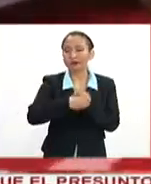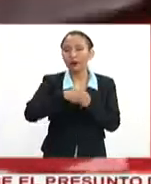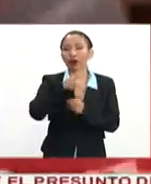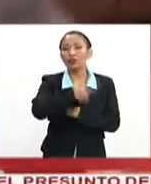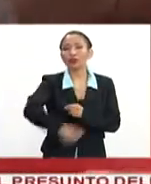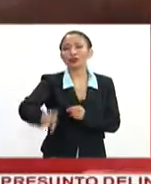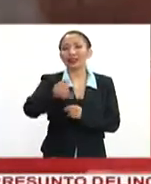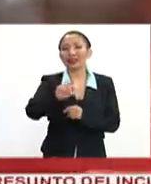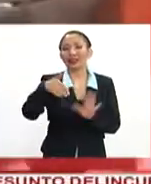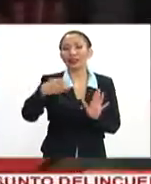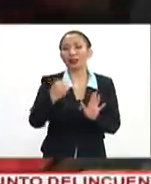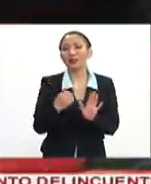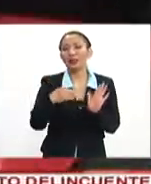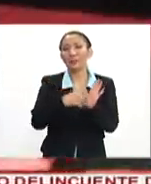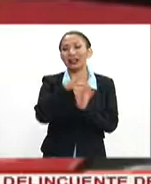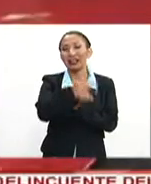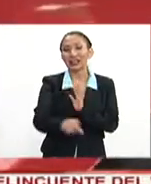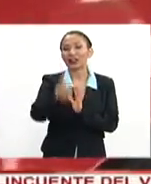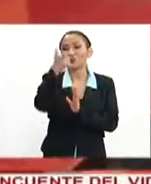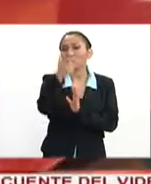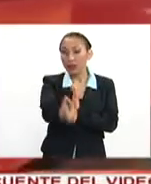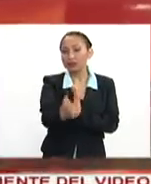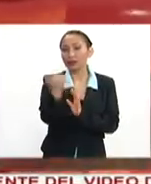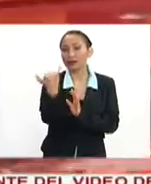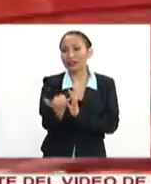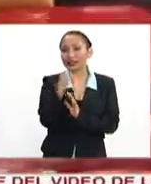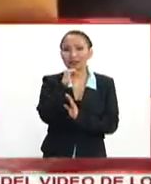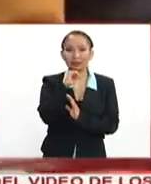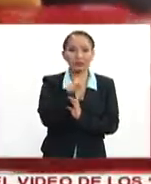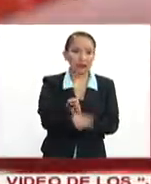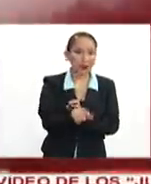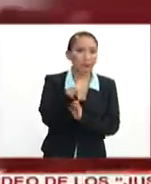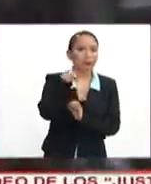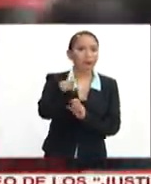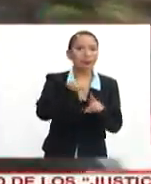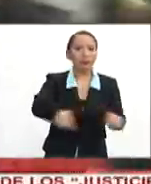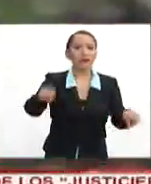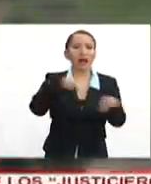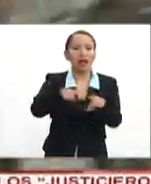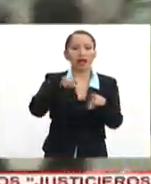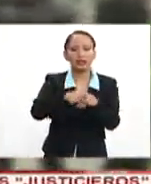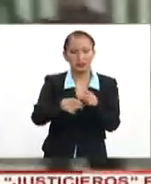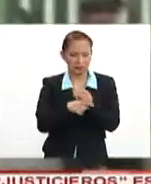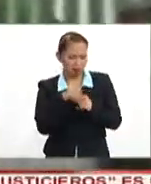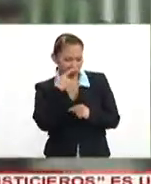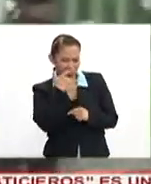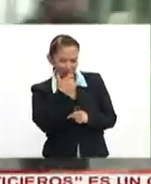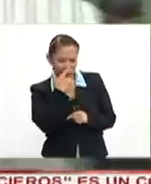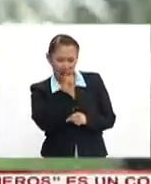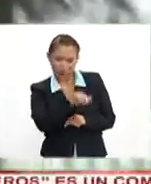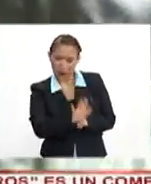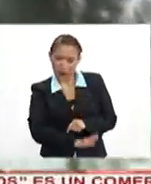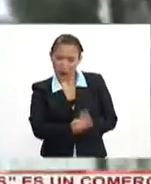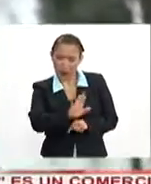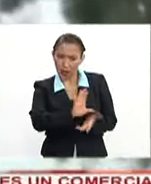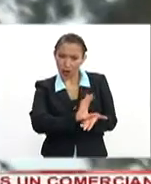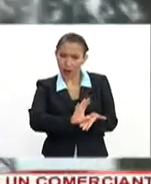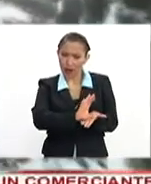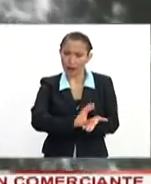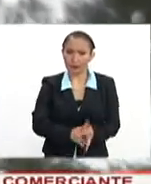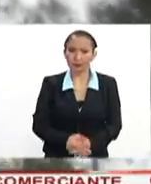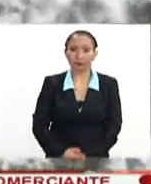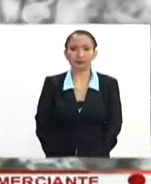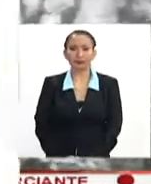de 239,500 pesos, así como diversas sustancias con las características de la